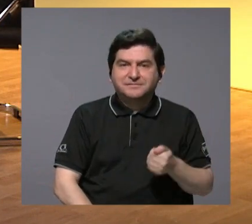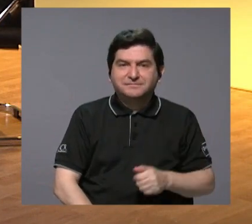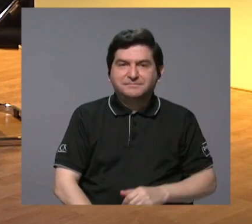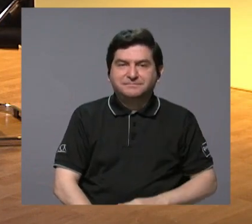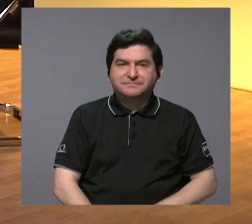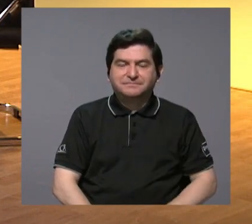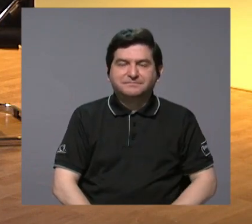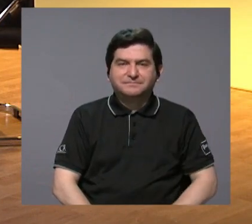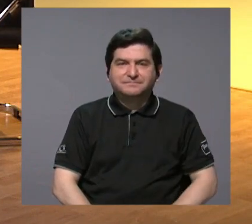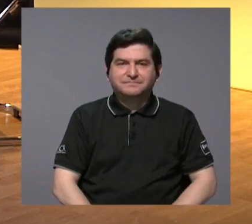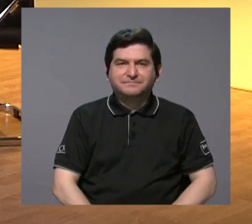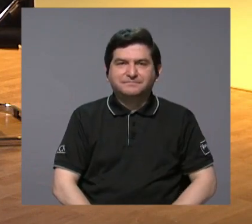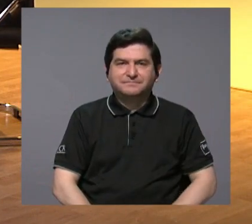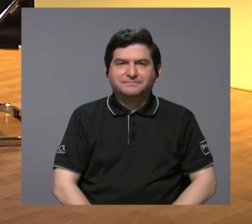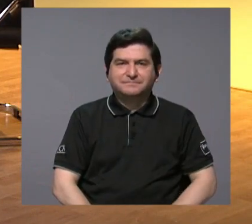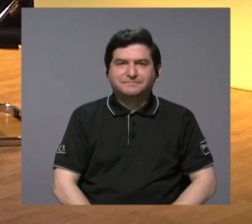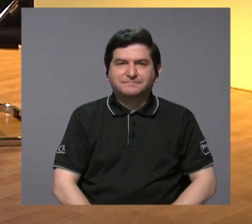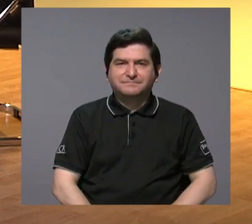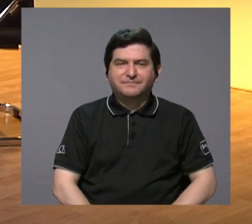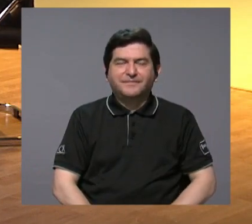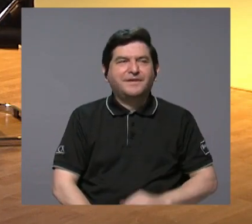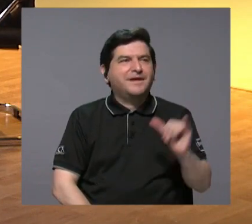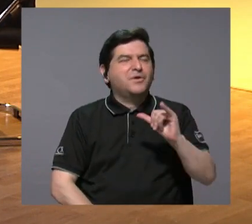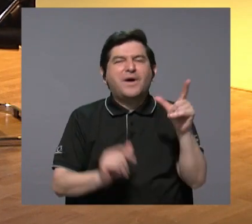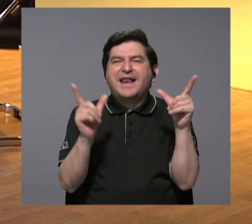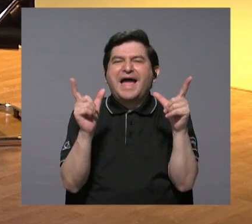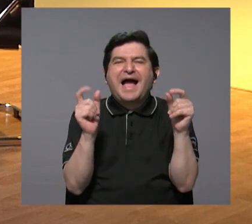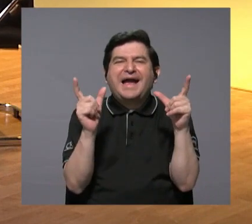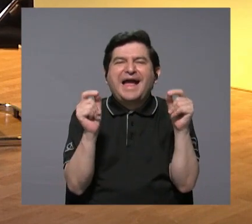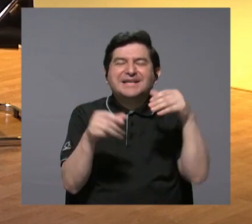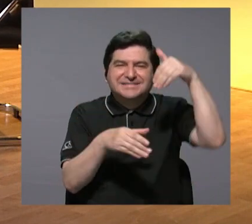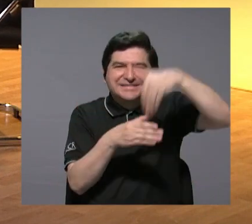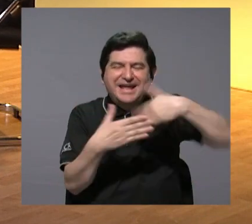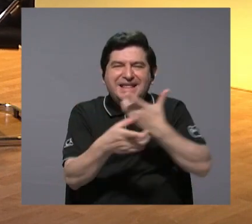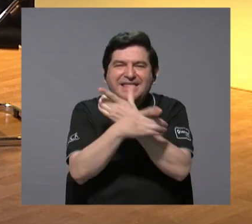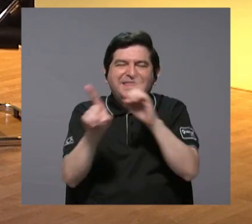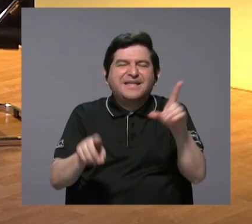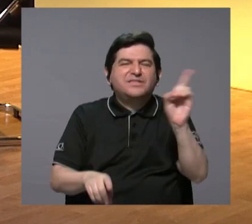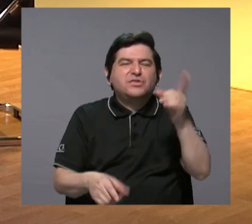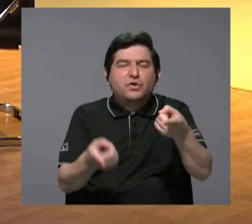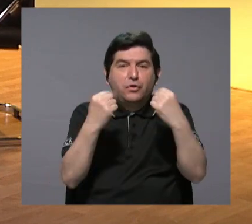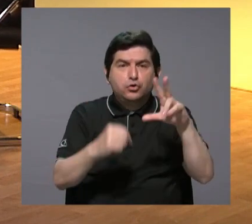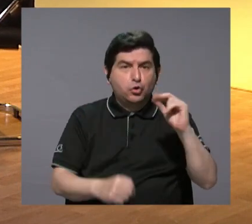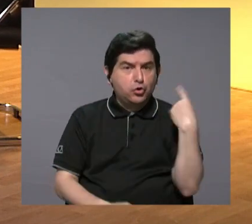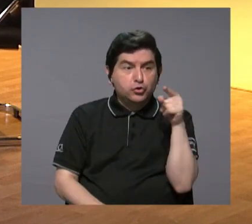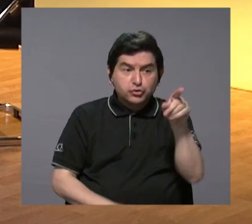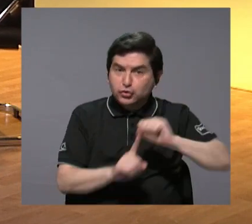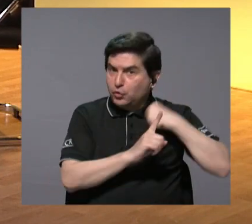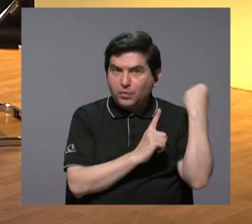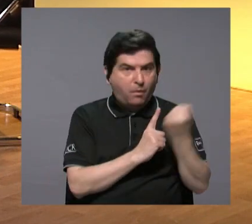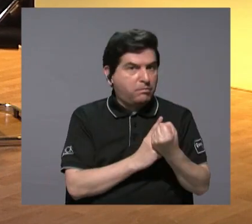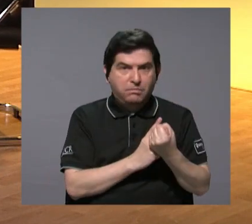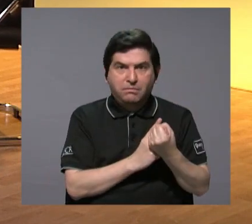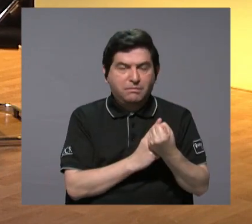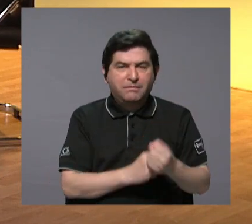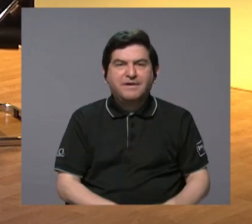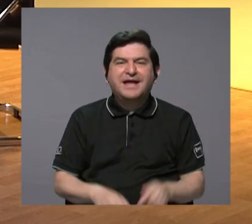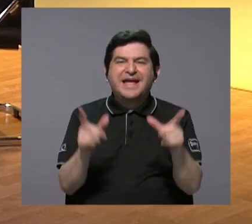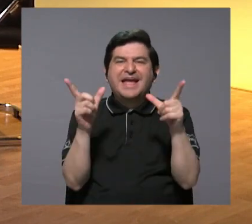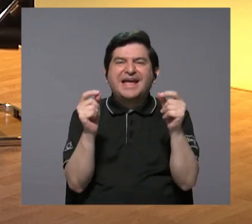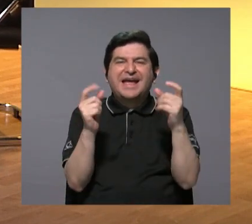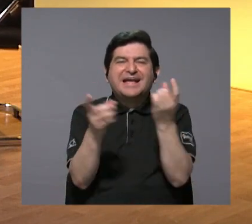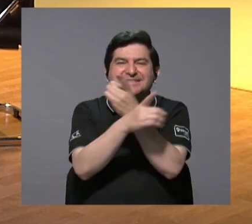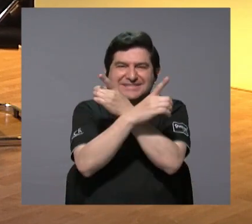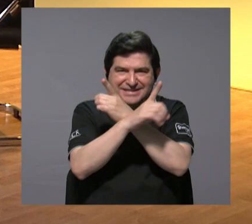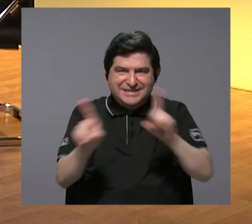es de dónde viene el cáncer de la democracia, porque no solo viene de ahí. El cáncer de la